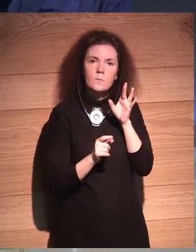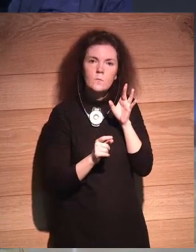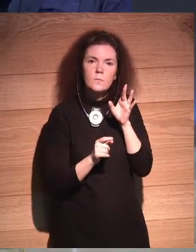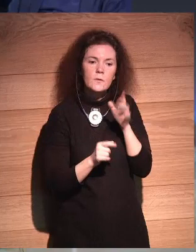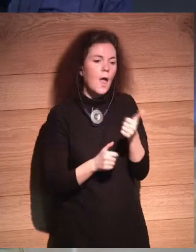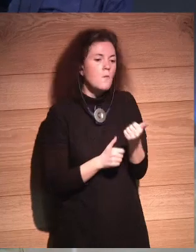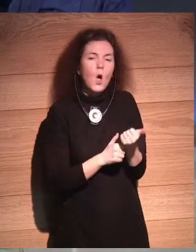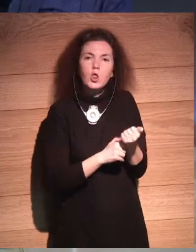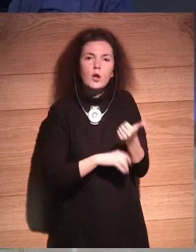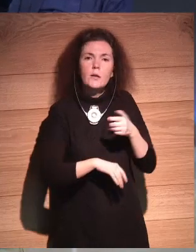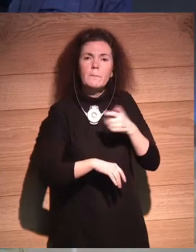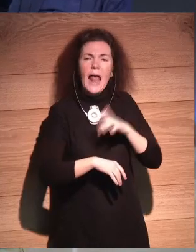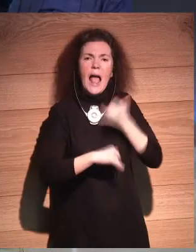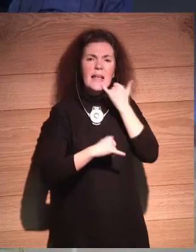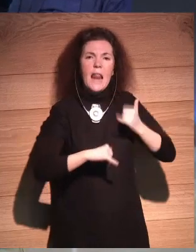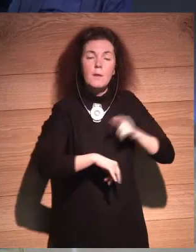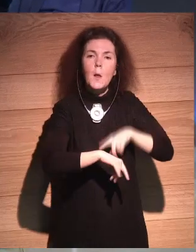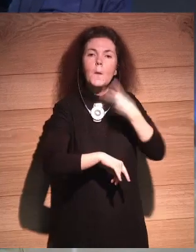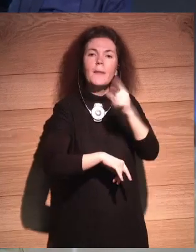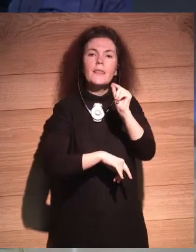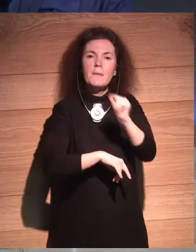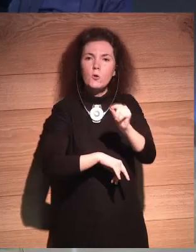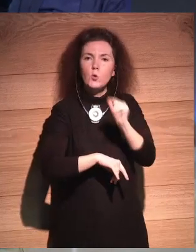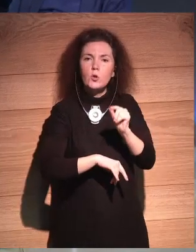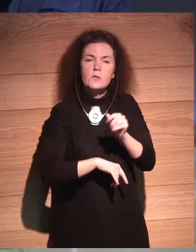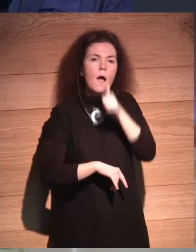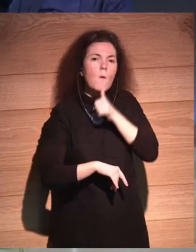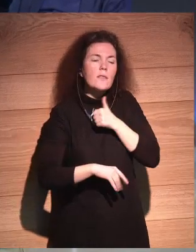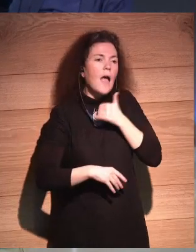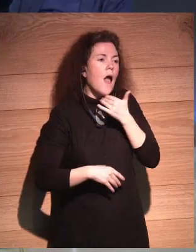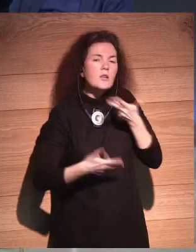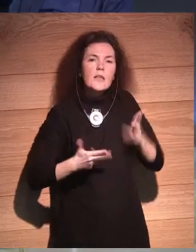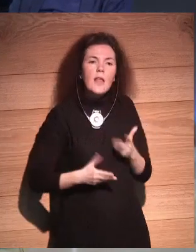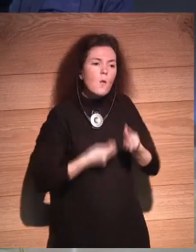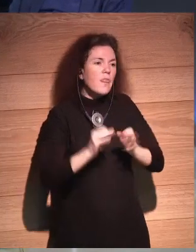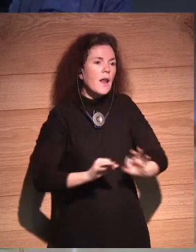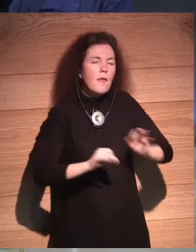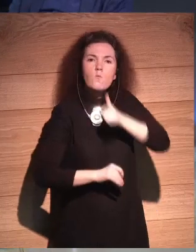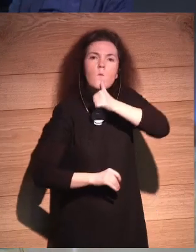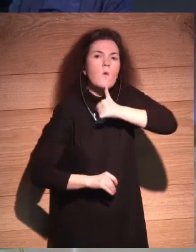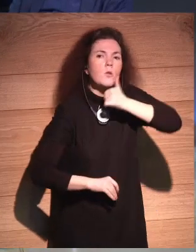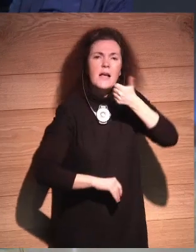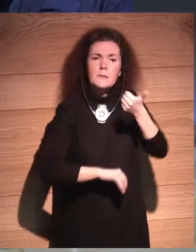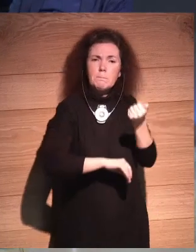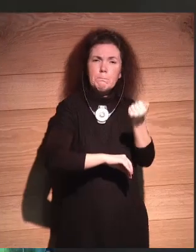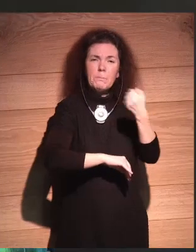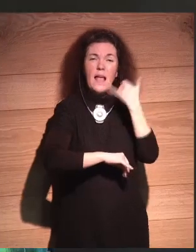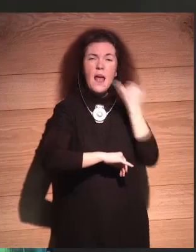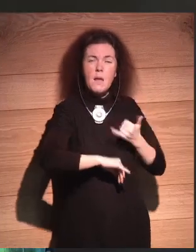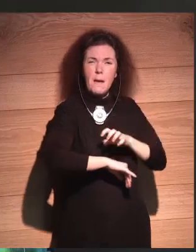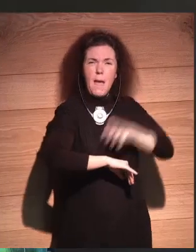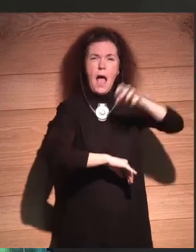al botón de la descarga al cabo de 20 minutos porque no soportaban más estar allí sin hacer nada. Y yo estoy de acuerdo con